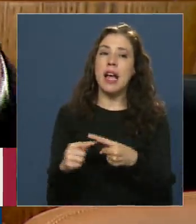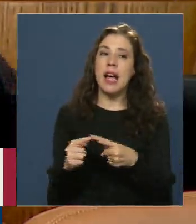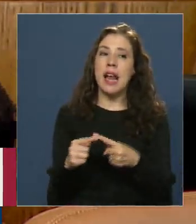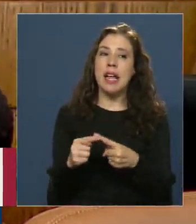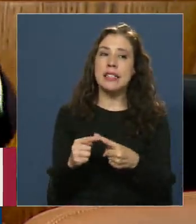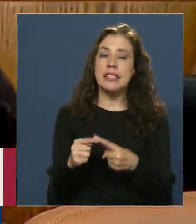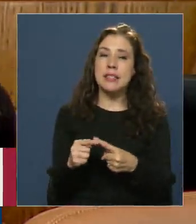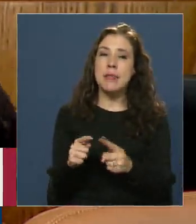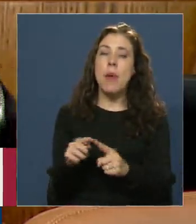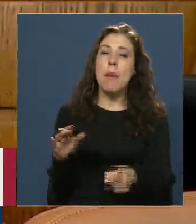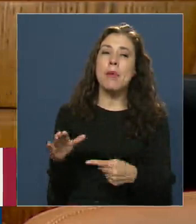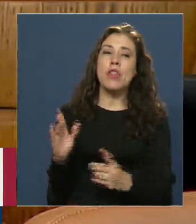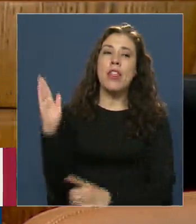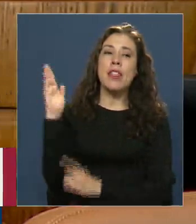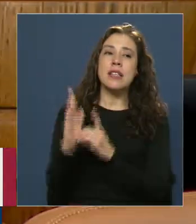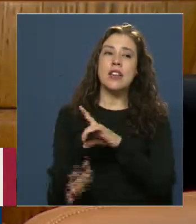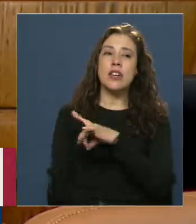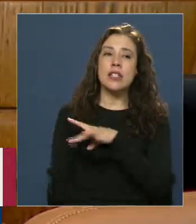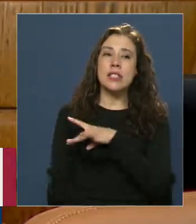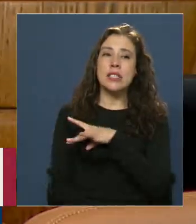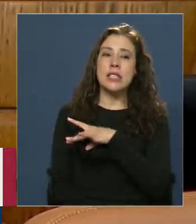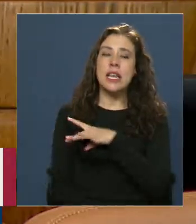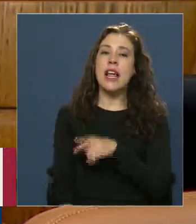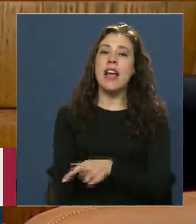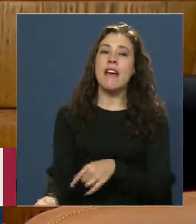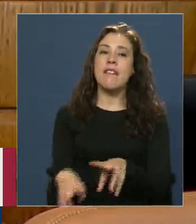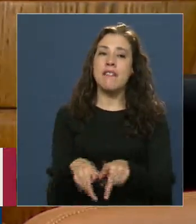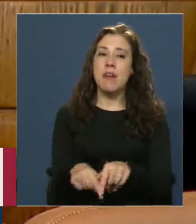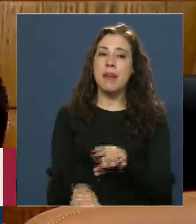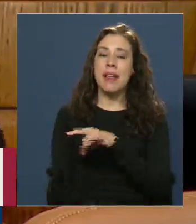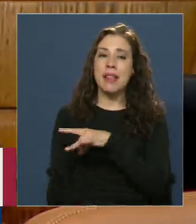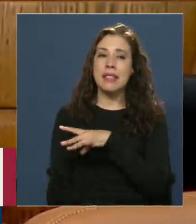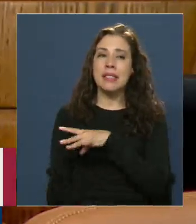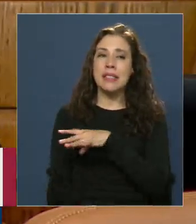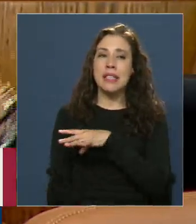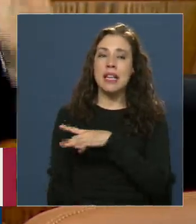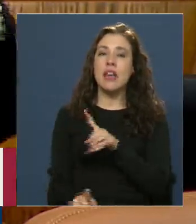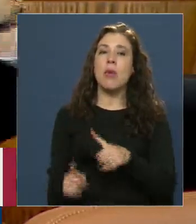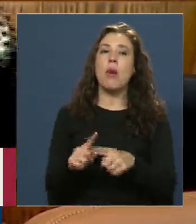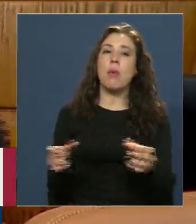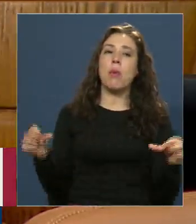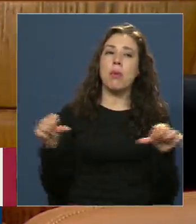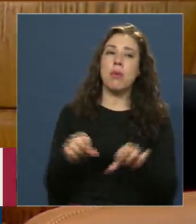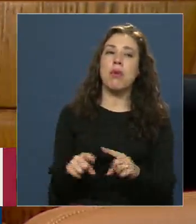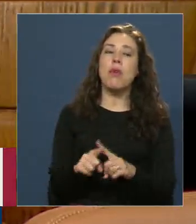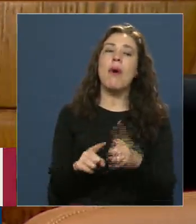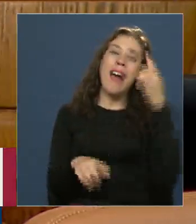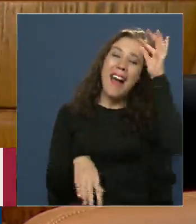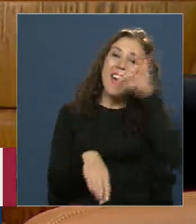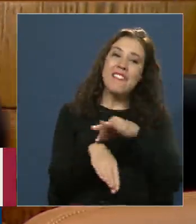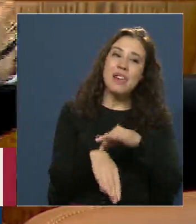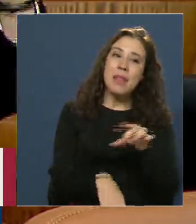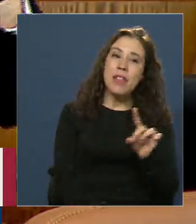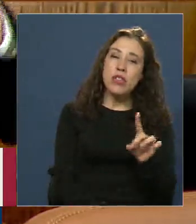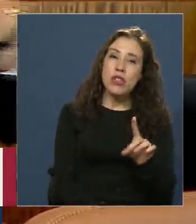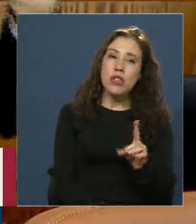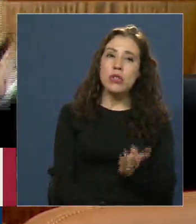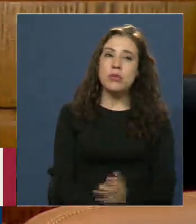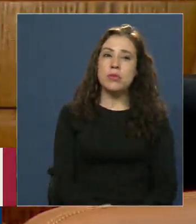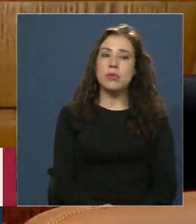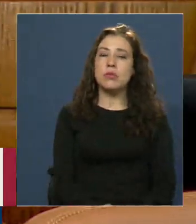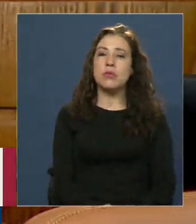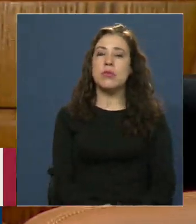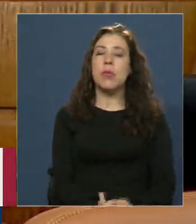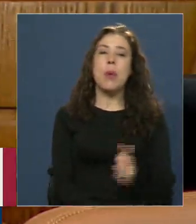el motor de desarrollo de Chile y de las familias chilenas, no decaiga. Y no por una enfermedad